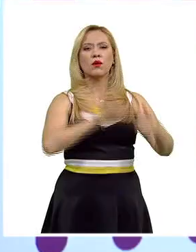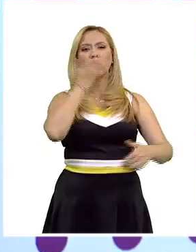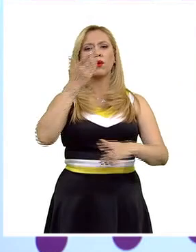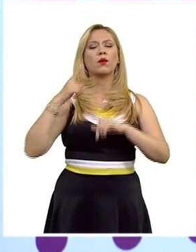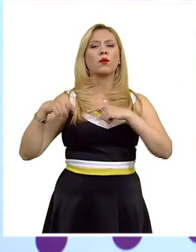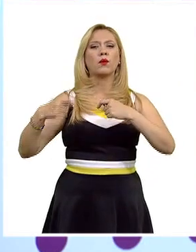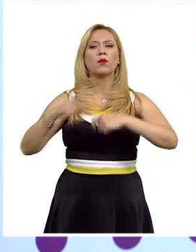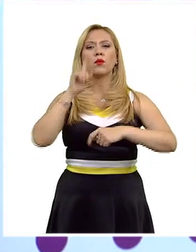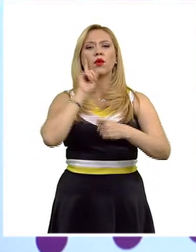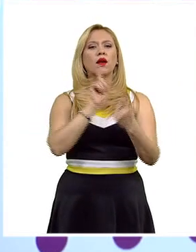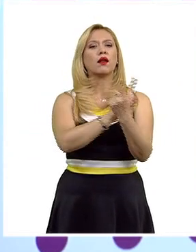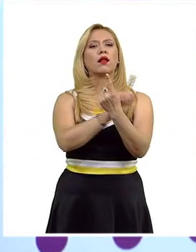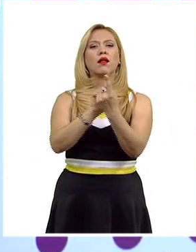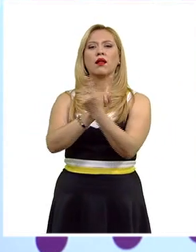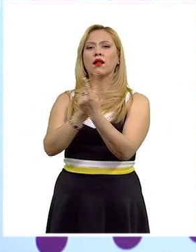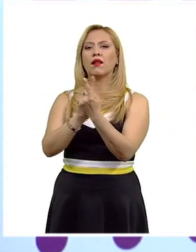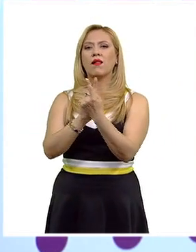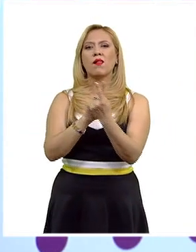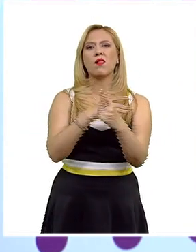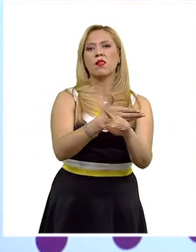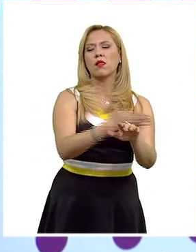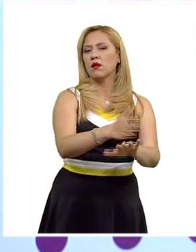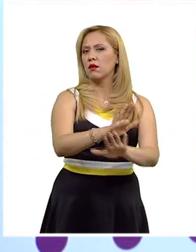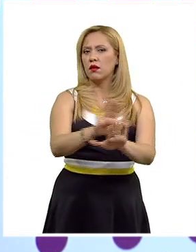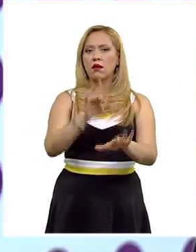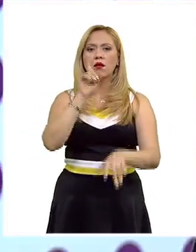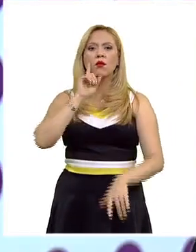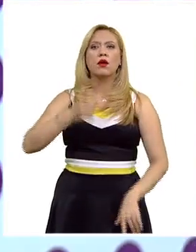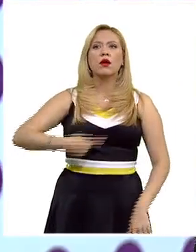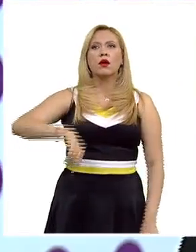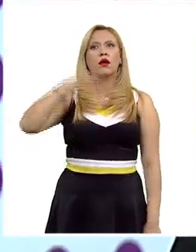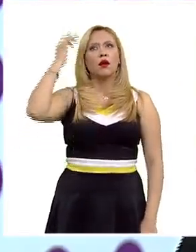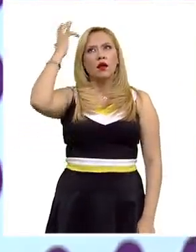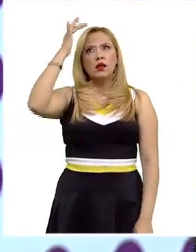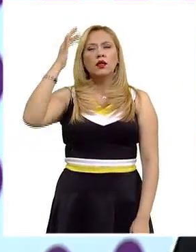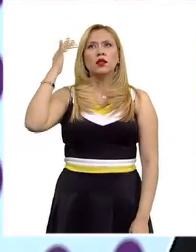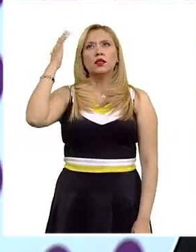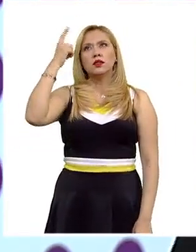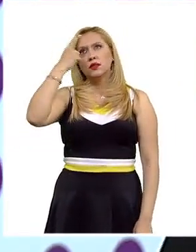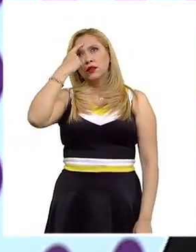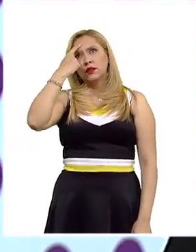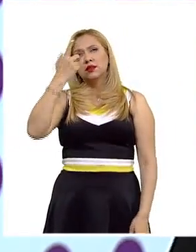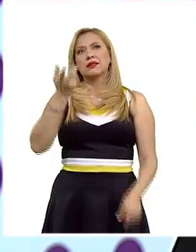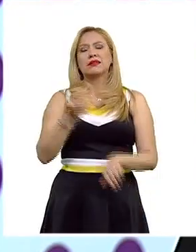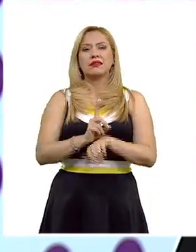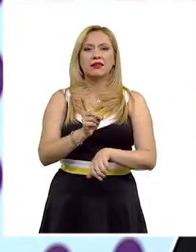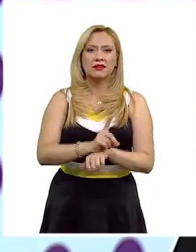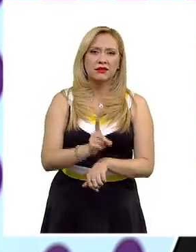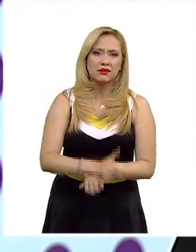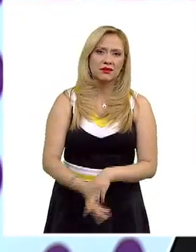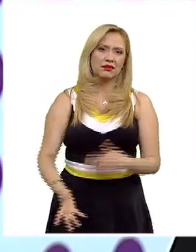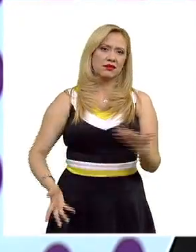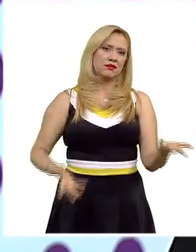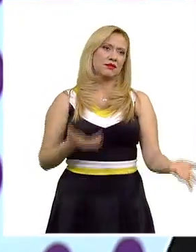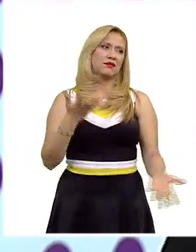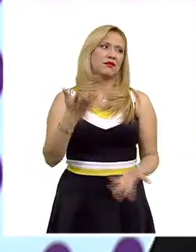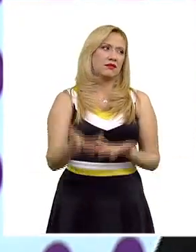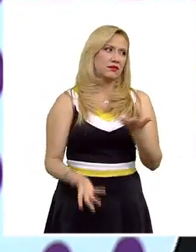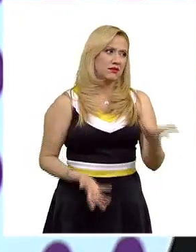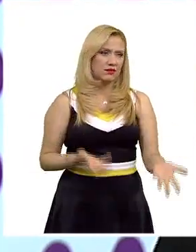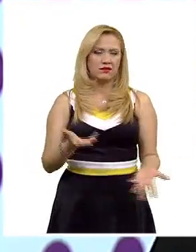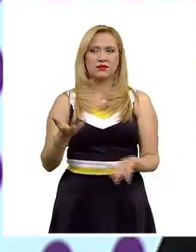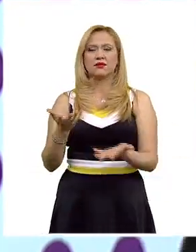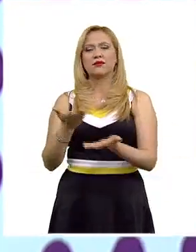de relacionarse con las mujeres. Las mujeres estamos también en una reflexión y en una acción cotidiana. Estamos haciendo una